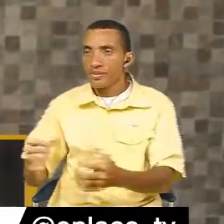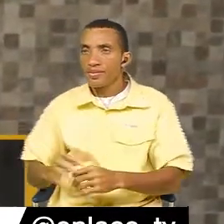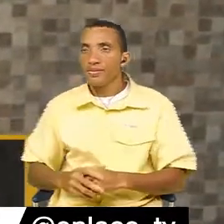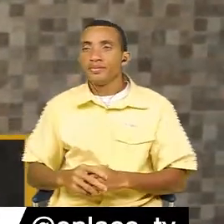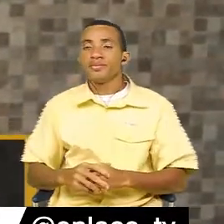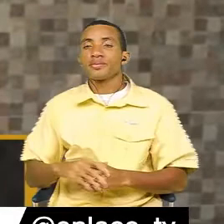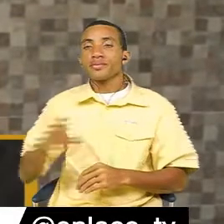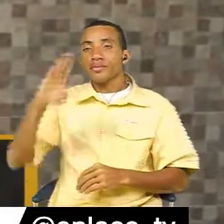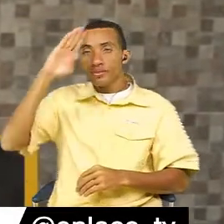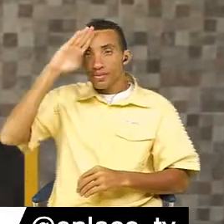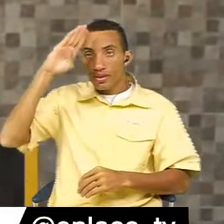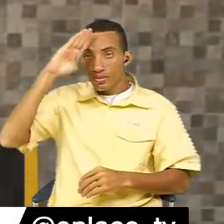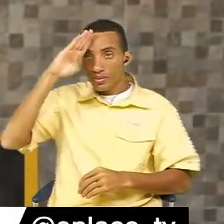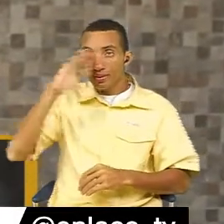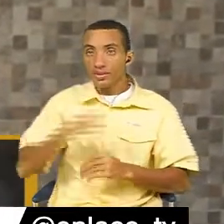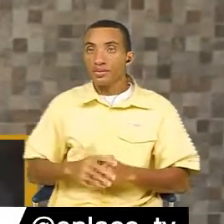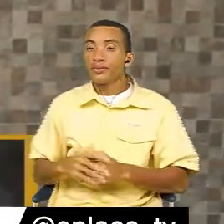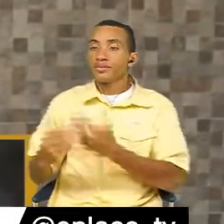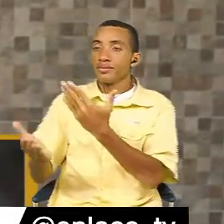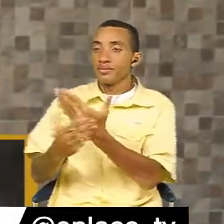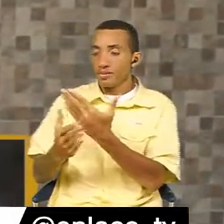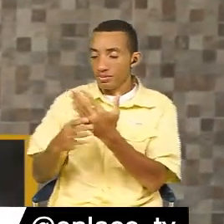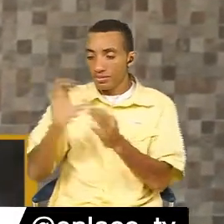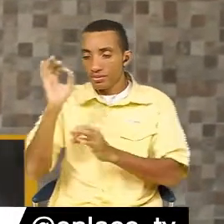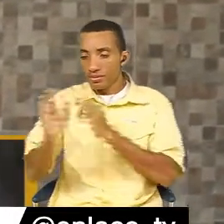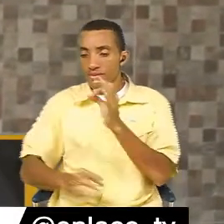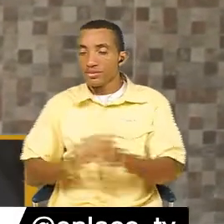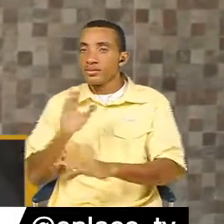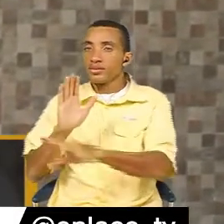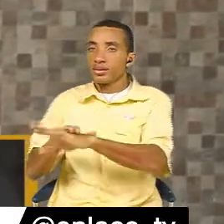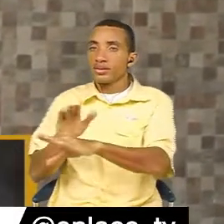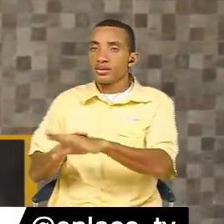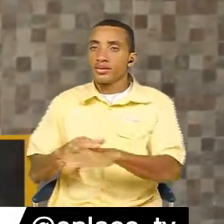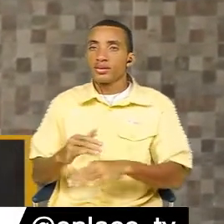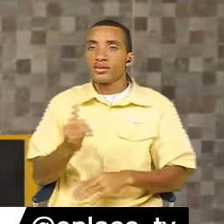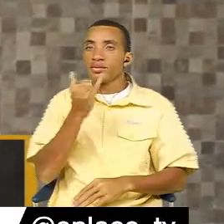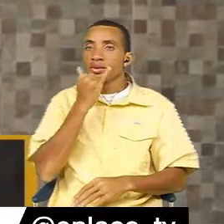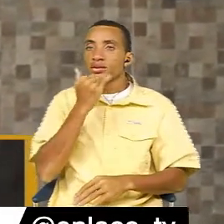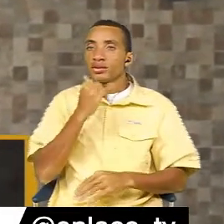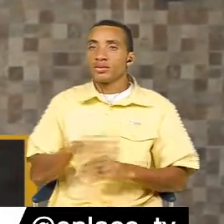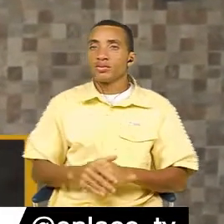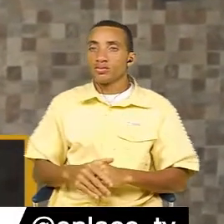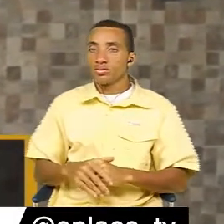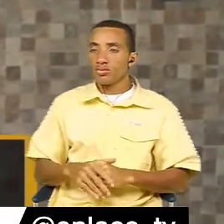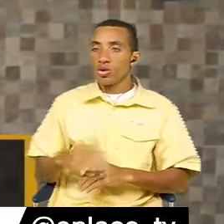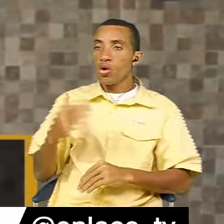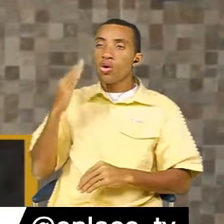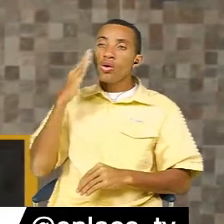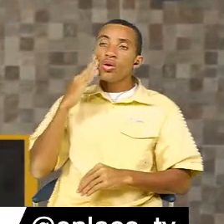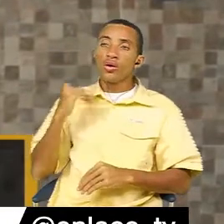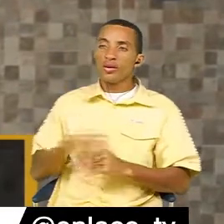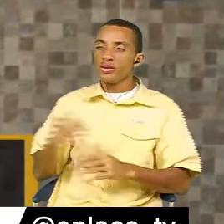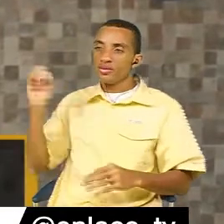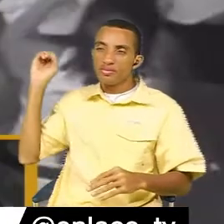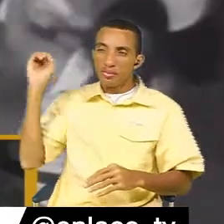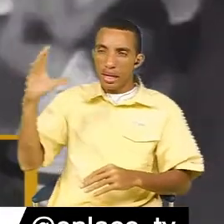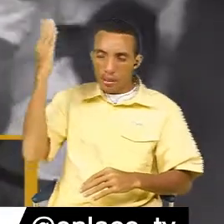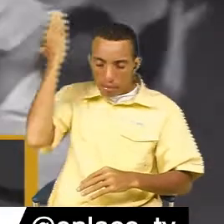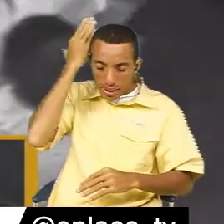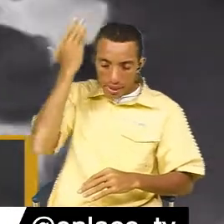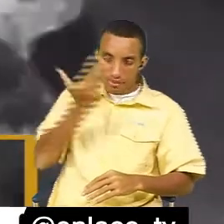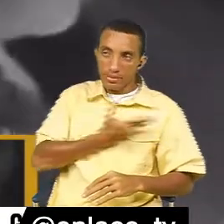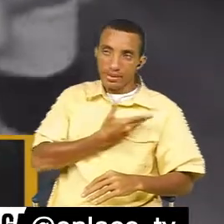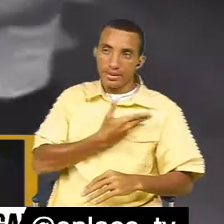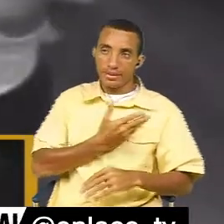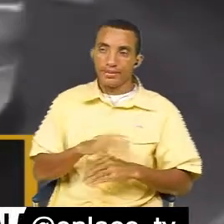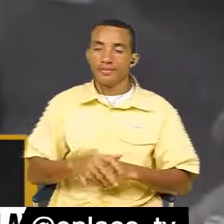de la policía, que nos dio una medida de protección, lo llamaron a conciliar y ¿qué pasó? Un muchacho eso salió y le partió la cabeza a mi mamá. El